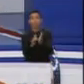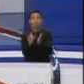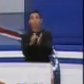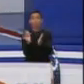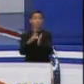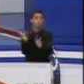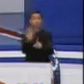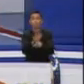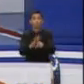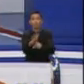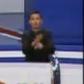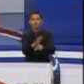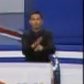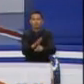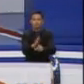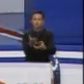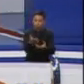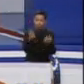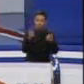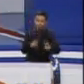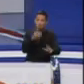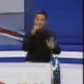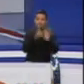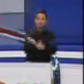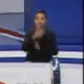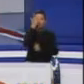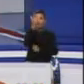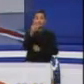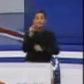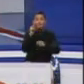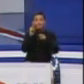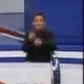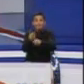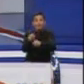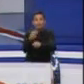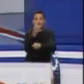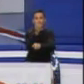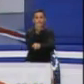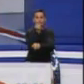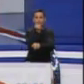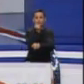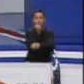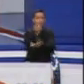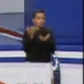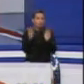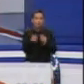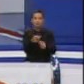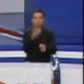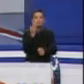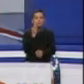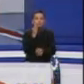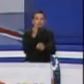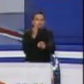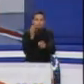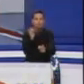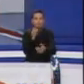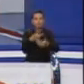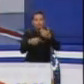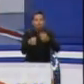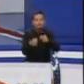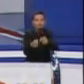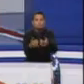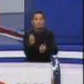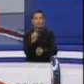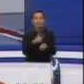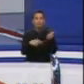público, denúncielo, no se quede callado porque es cómplice. Si usted está viendo algo así, se queda callado. Puede ser su mamá, su hija, su hermana, y no queremos que las